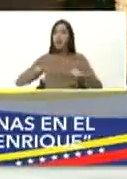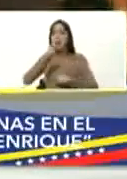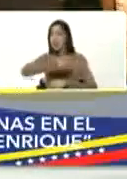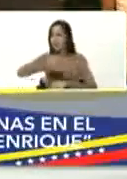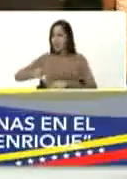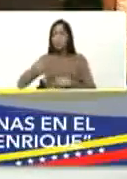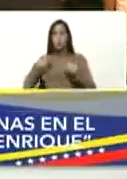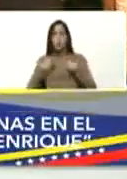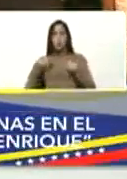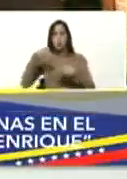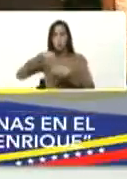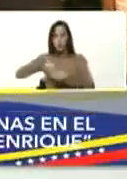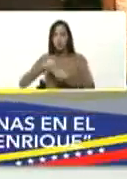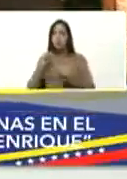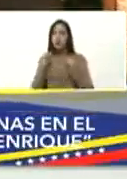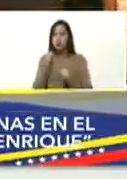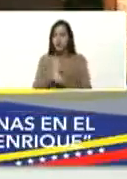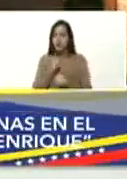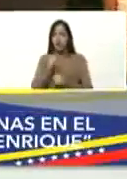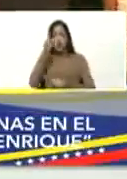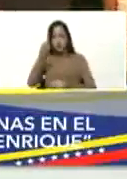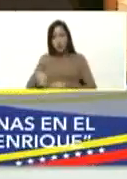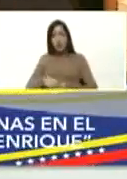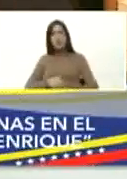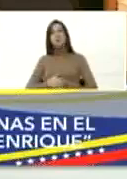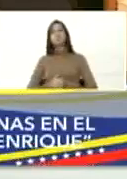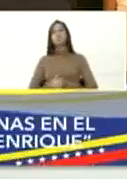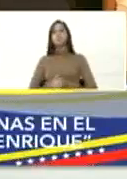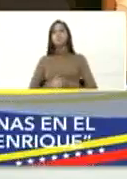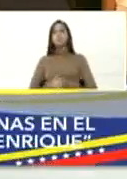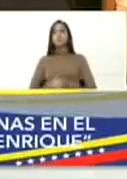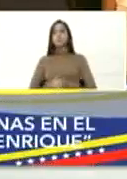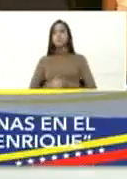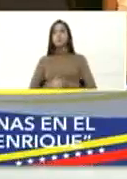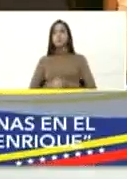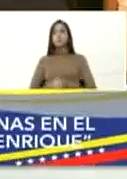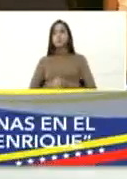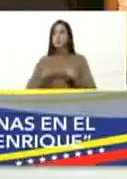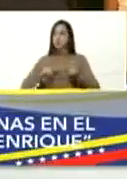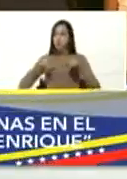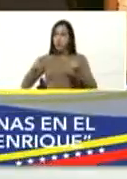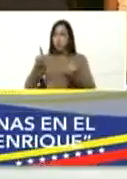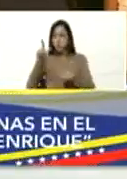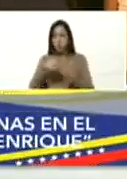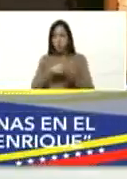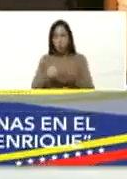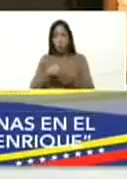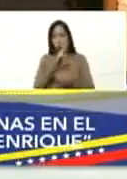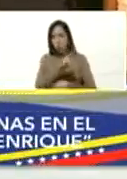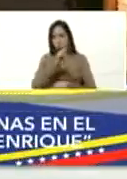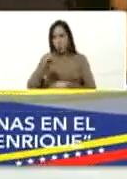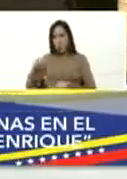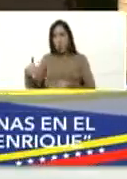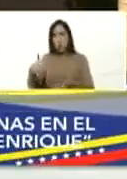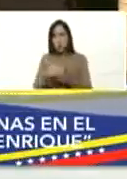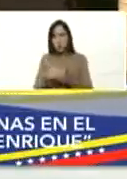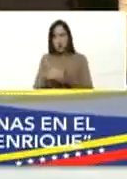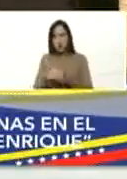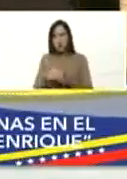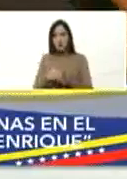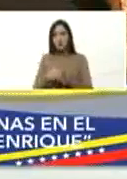la tierra es de quien la trabaja, y para eso está acá develado el título 1.200.000 títulos